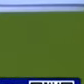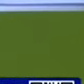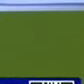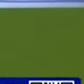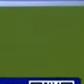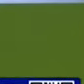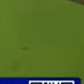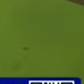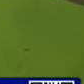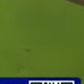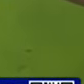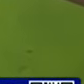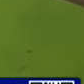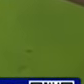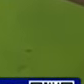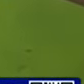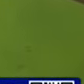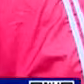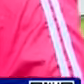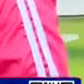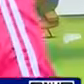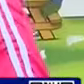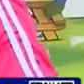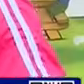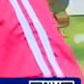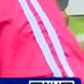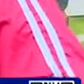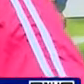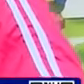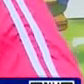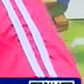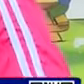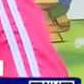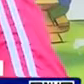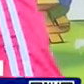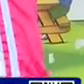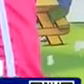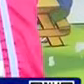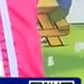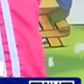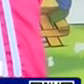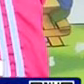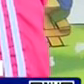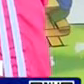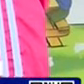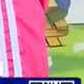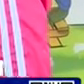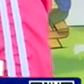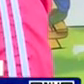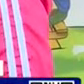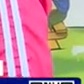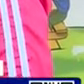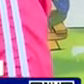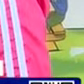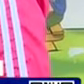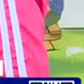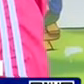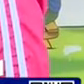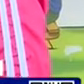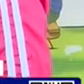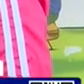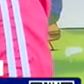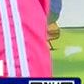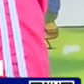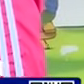Lo que pasa a nosotros que como inicial Hay cupos de 80